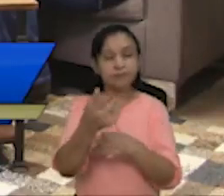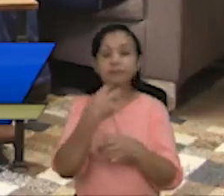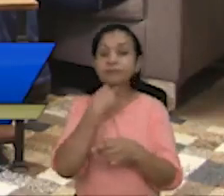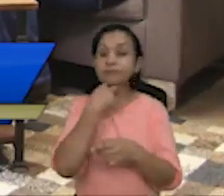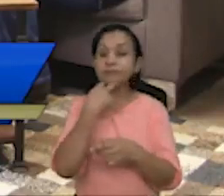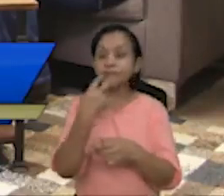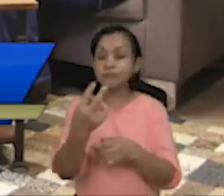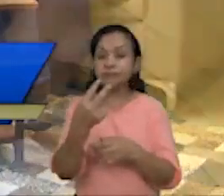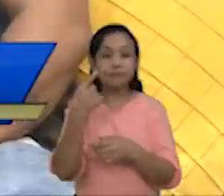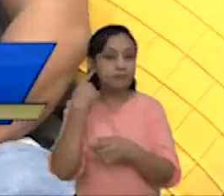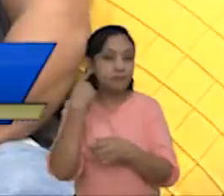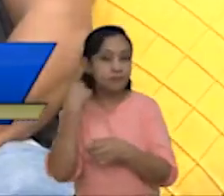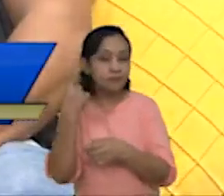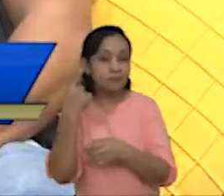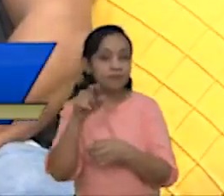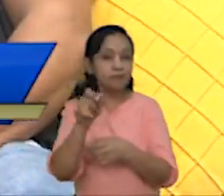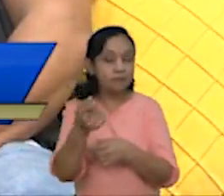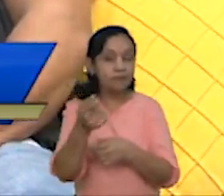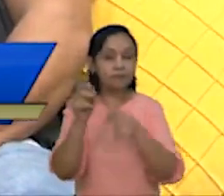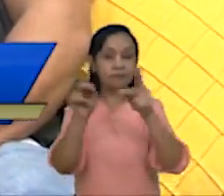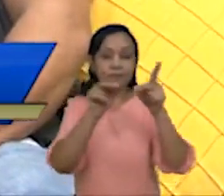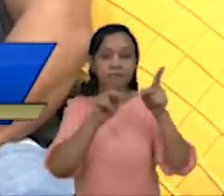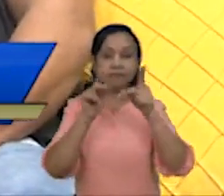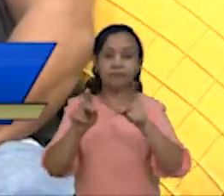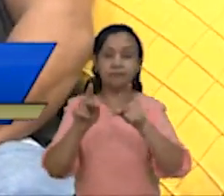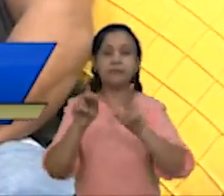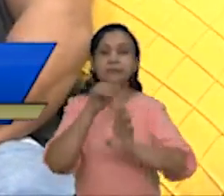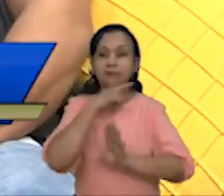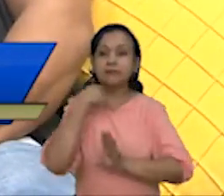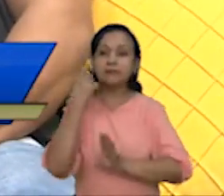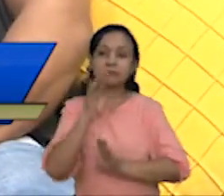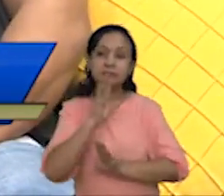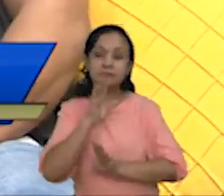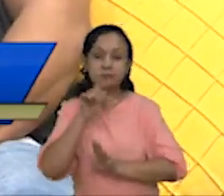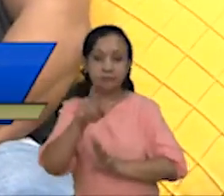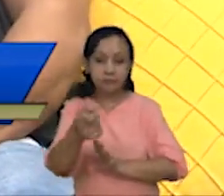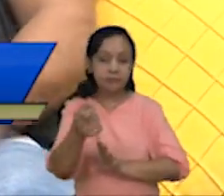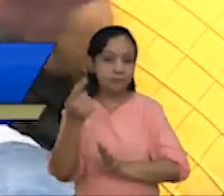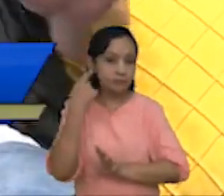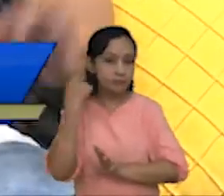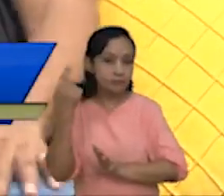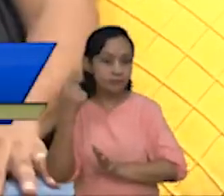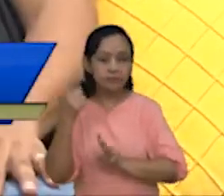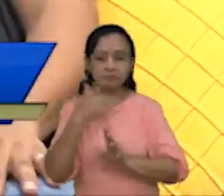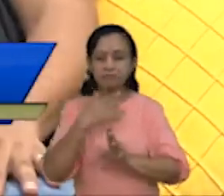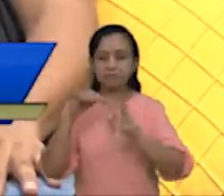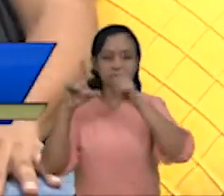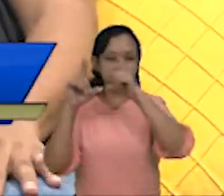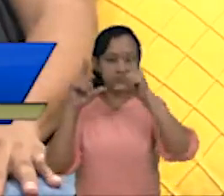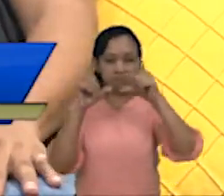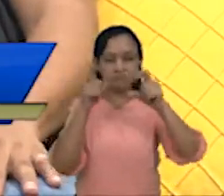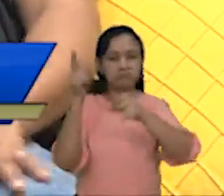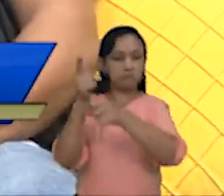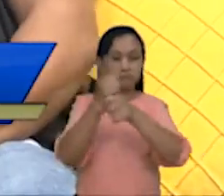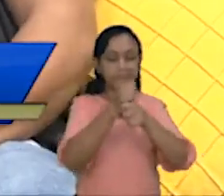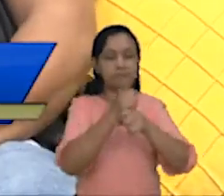te está transmitiendo, que te ha demostrado a vos como audiencia que sos creíble y que no necesitas una fotografía o una imagen de video